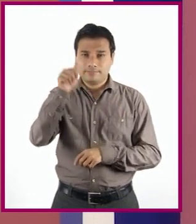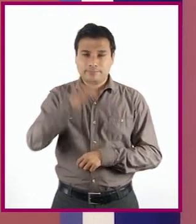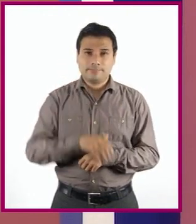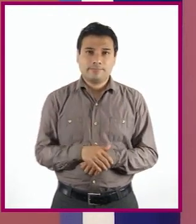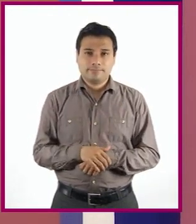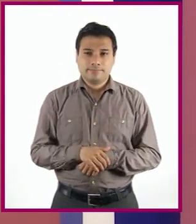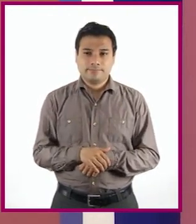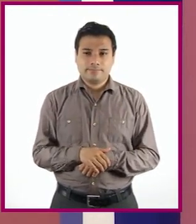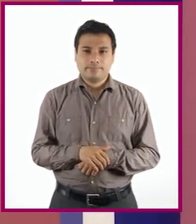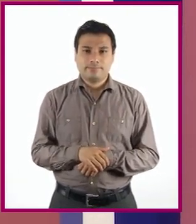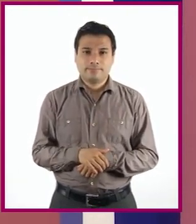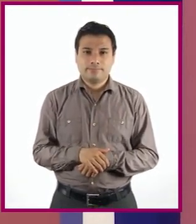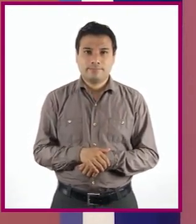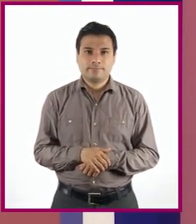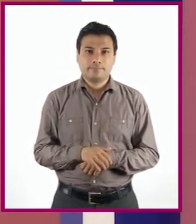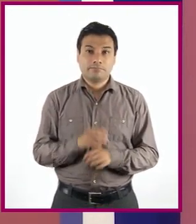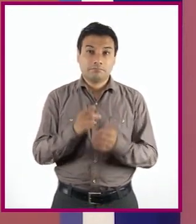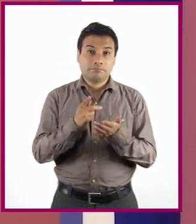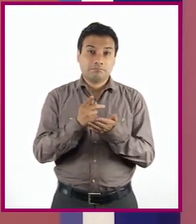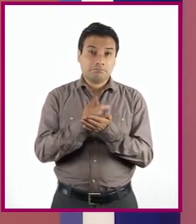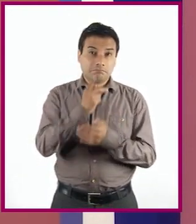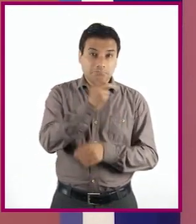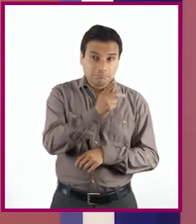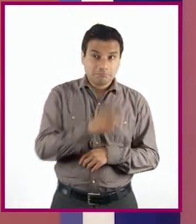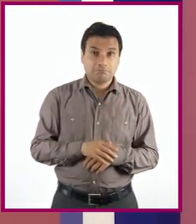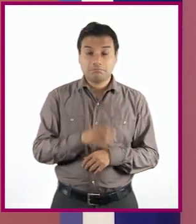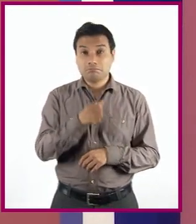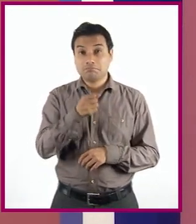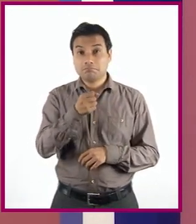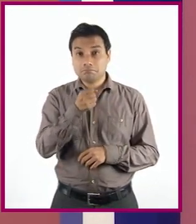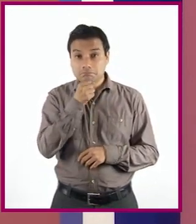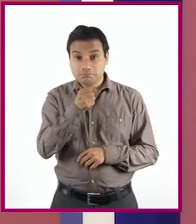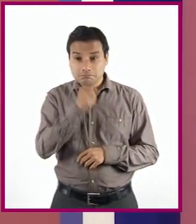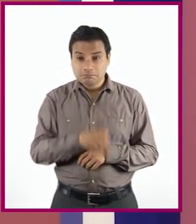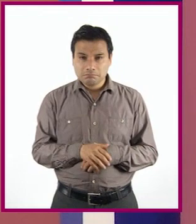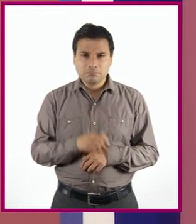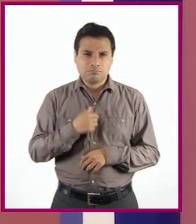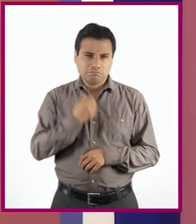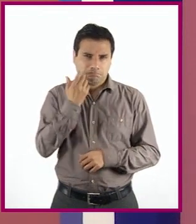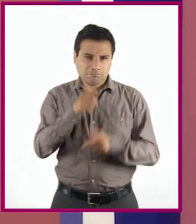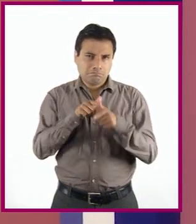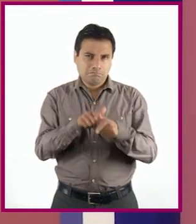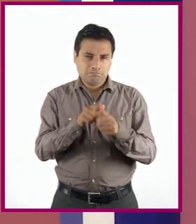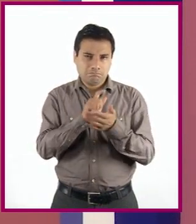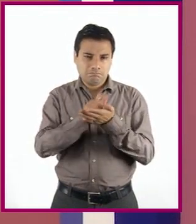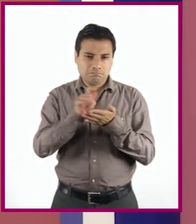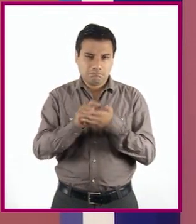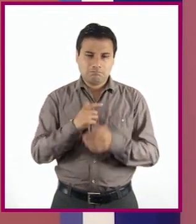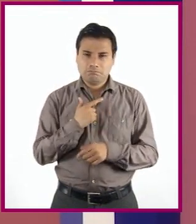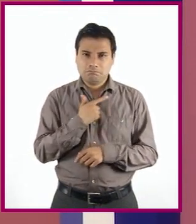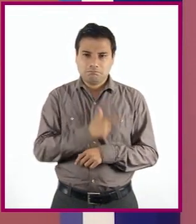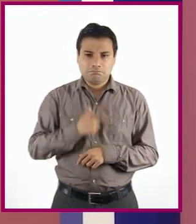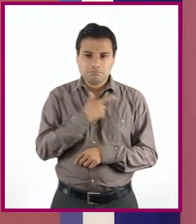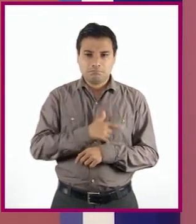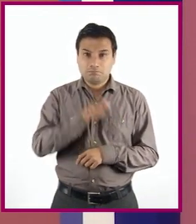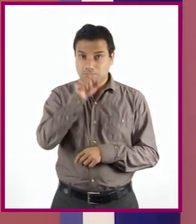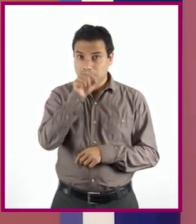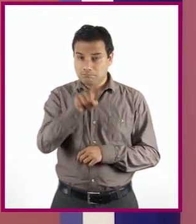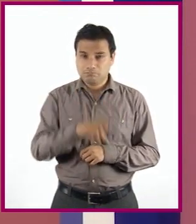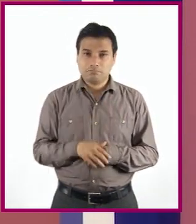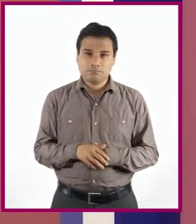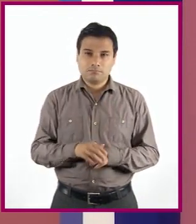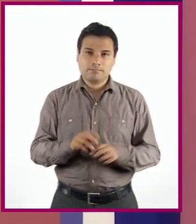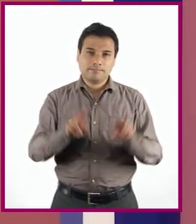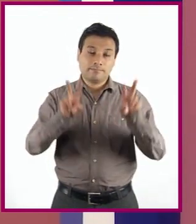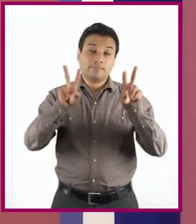embargo, más allá de los premios y las entrevistas, yo quería seguir escribiendo. También tuve que soportar el título